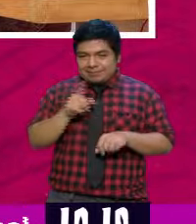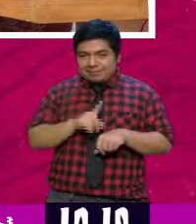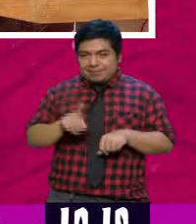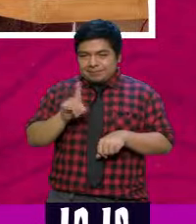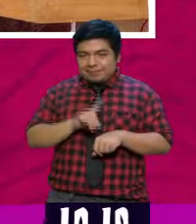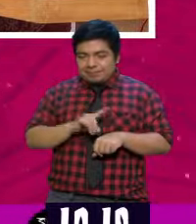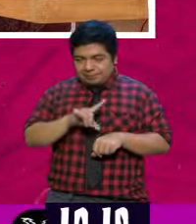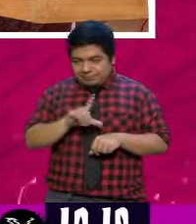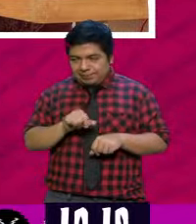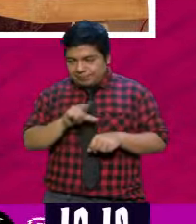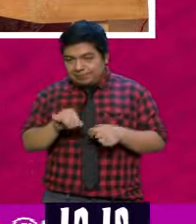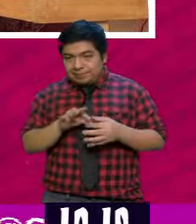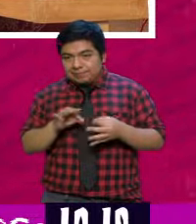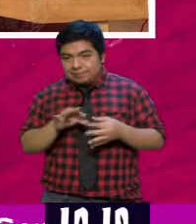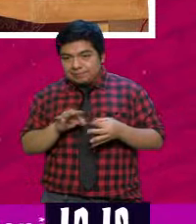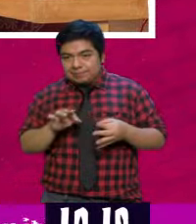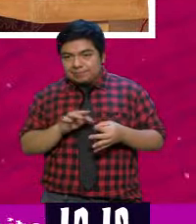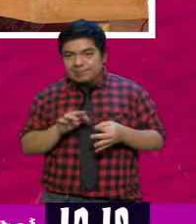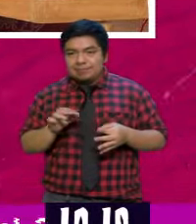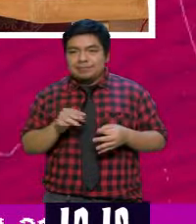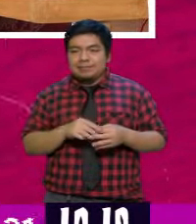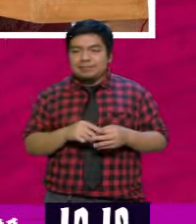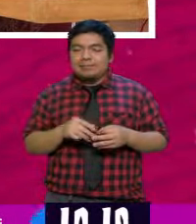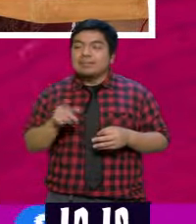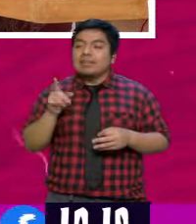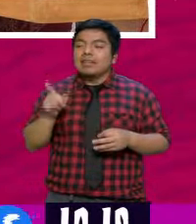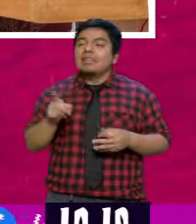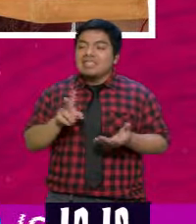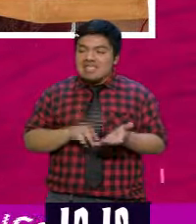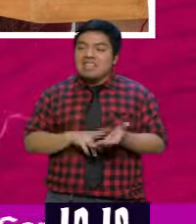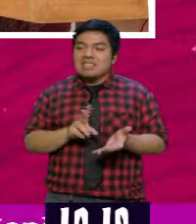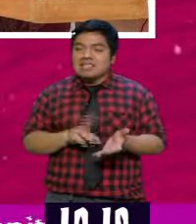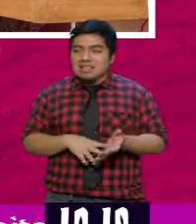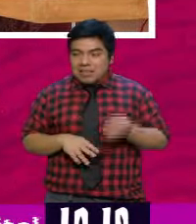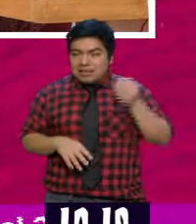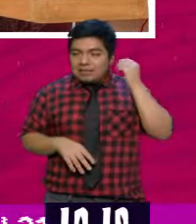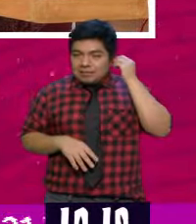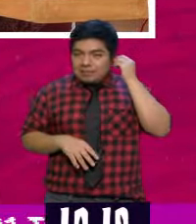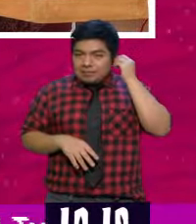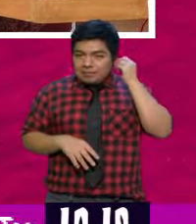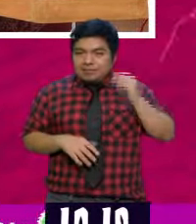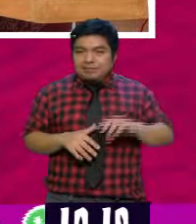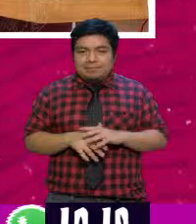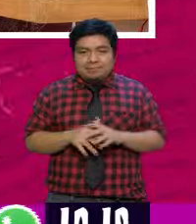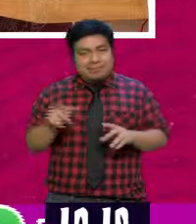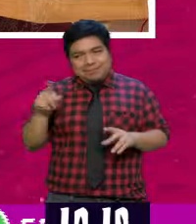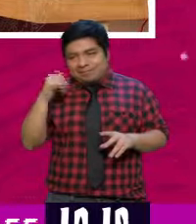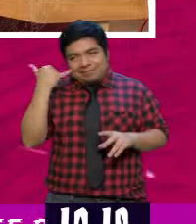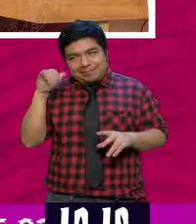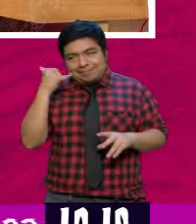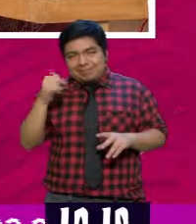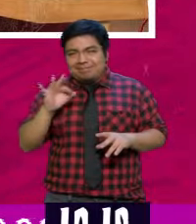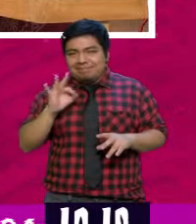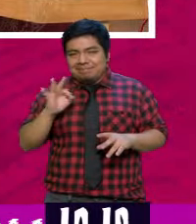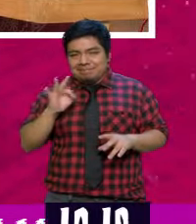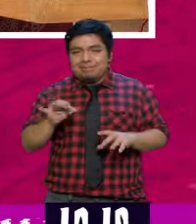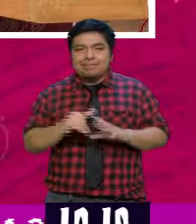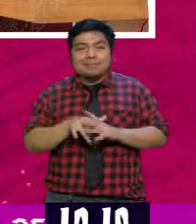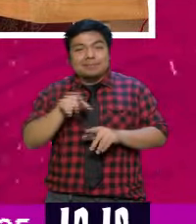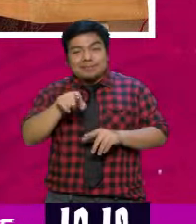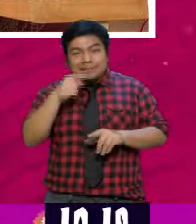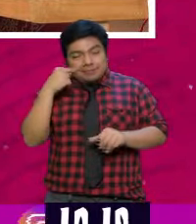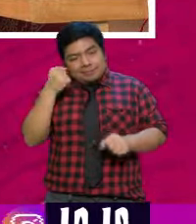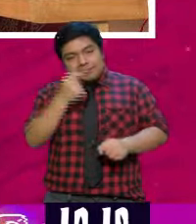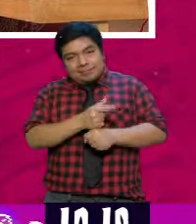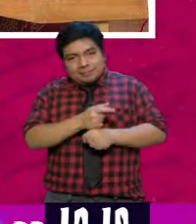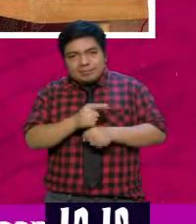día platicaremos. ¿Se acuerda usted de la...? Eso es simbólico. Ah, sí. Sí, pero sí, son otra cosa. ¿No? Oiga, usted cuando se dio cuenta